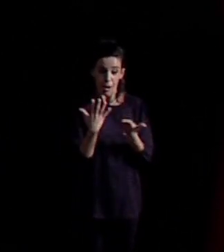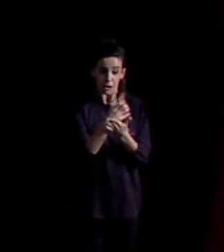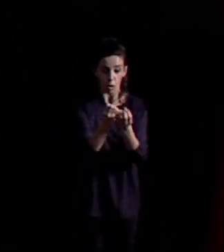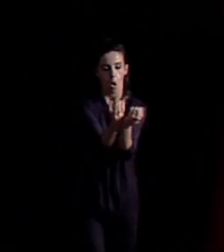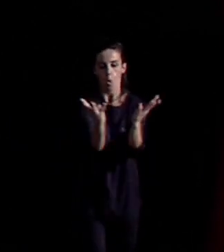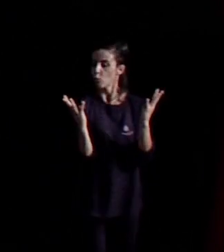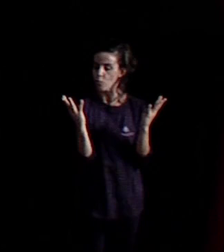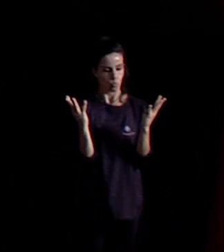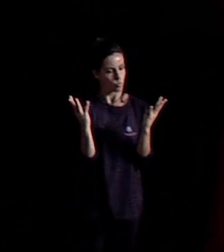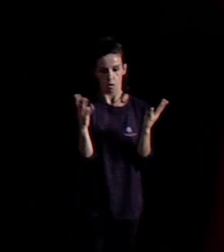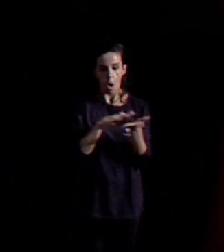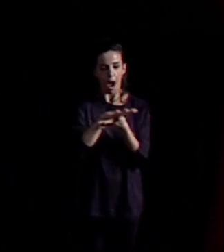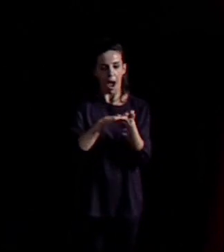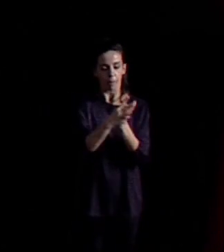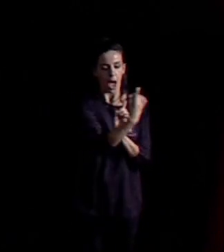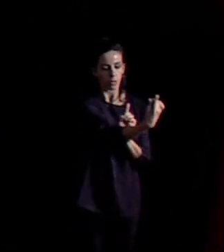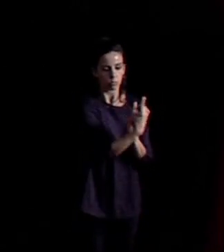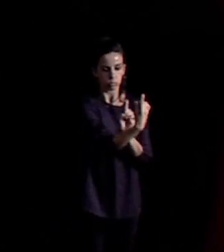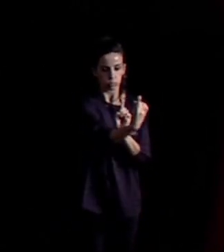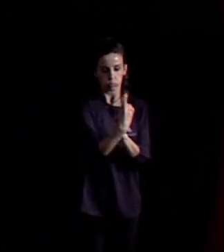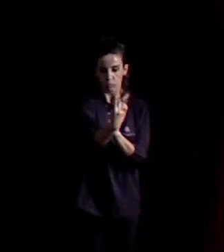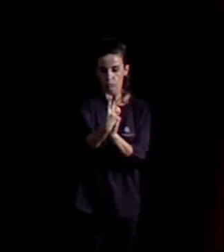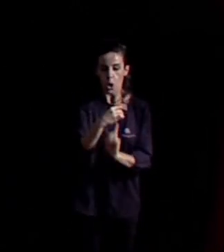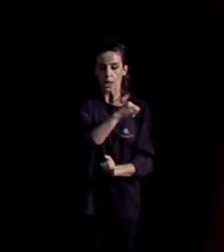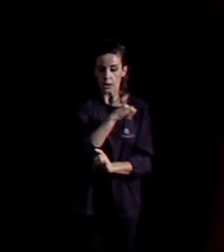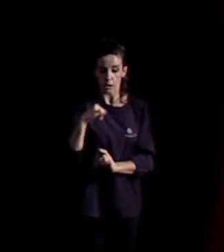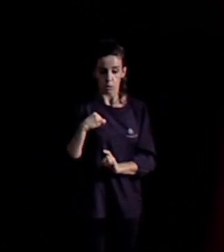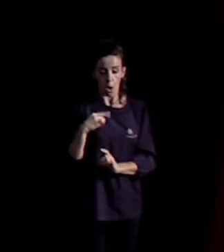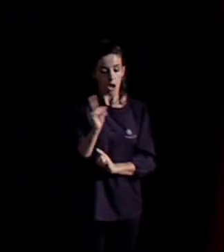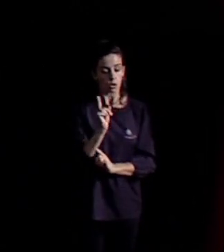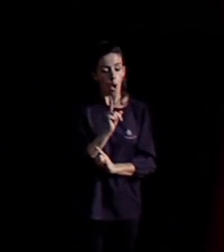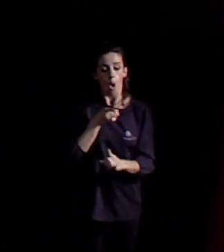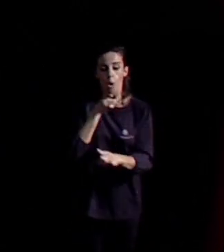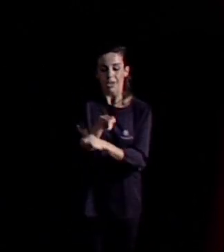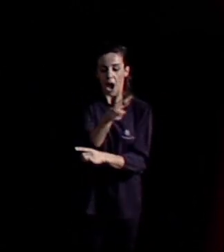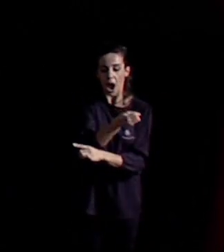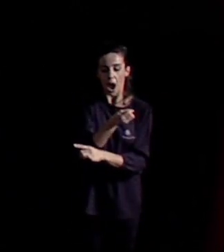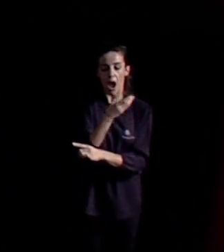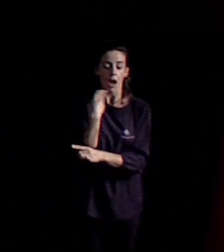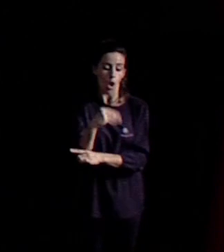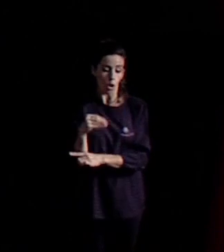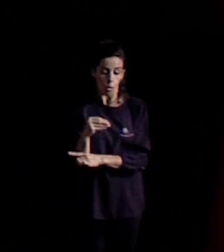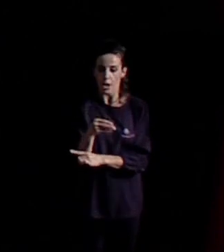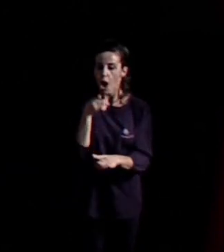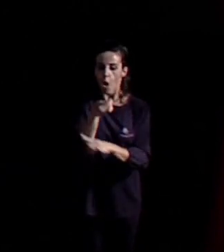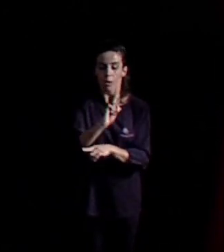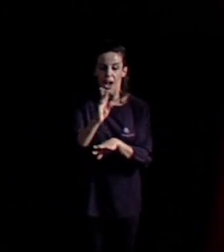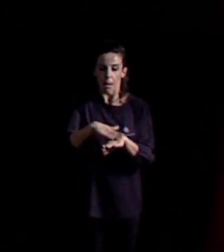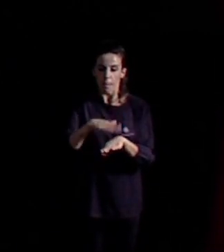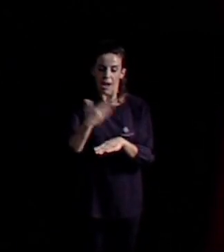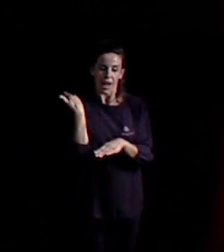Hay que hacerlo de manera individual. No obligar a los jóvenes implicados a que se disculpen públicamente y de